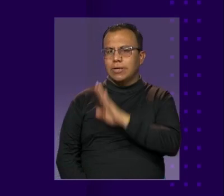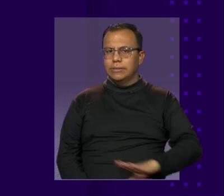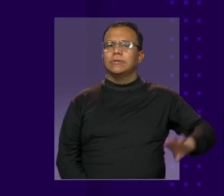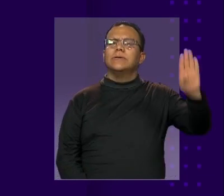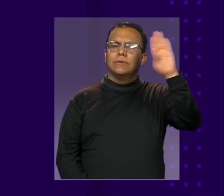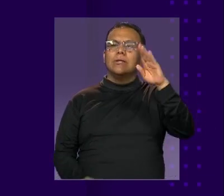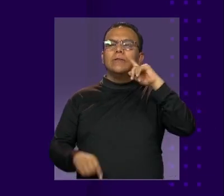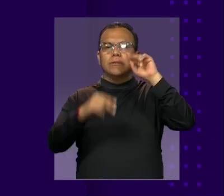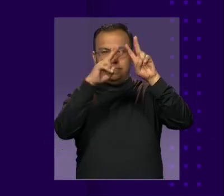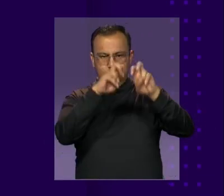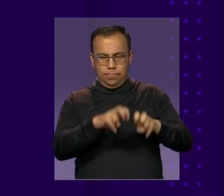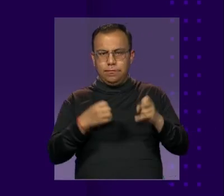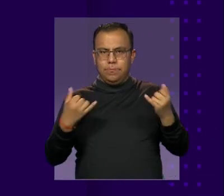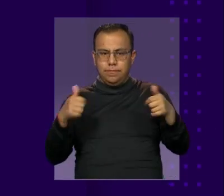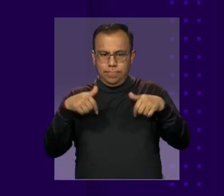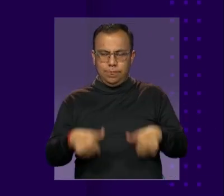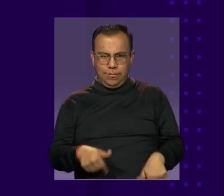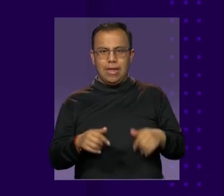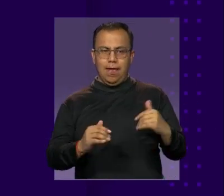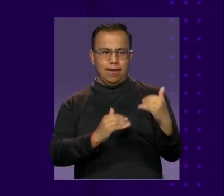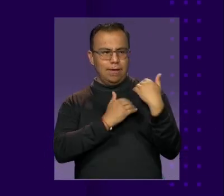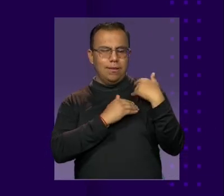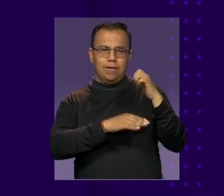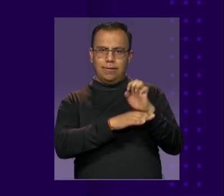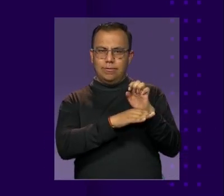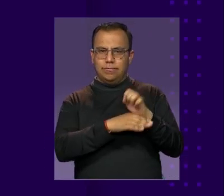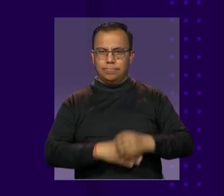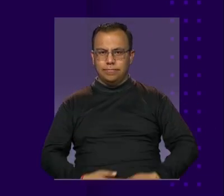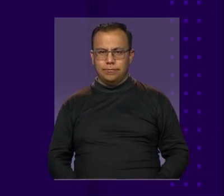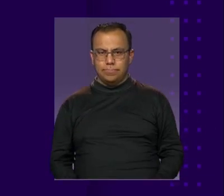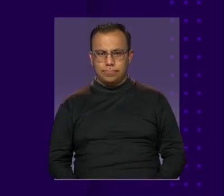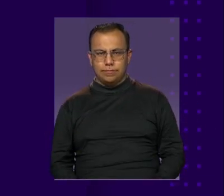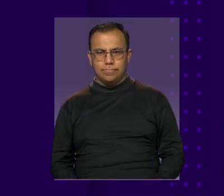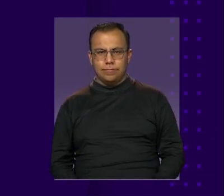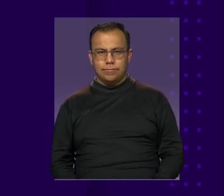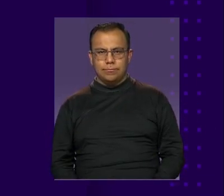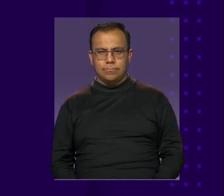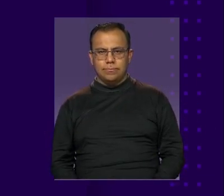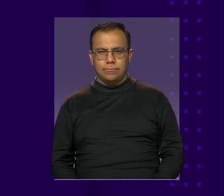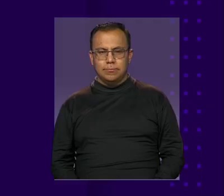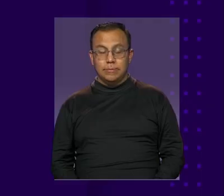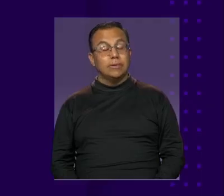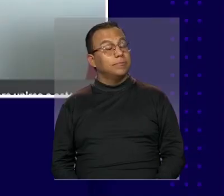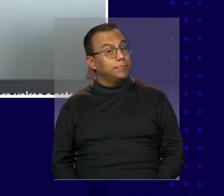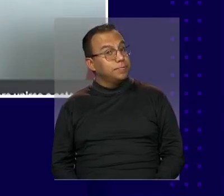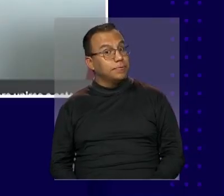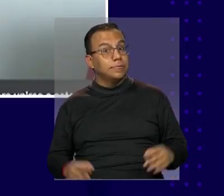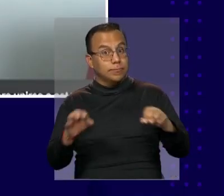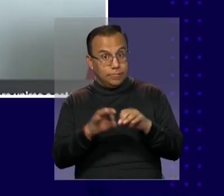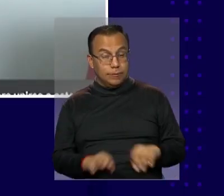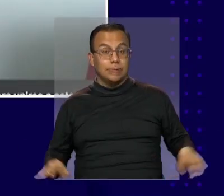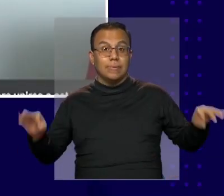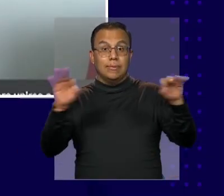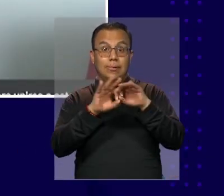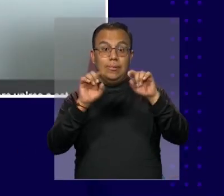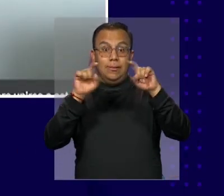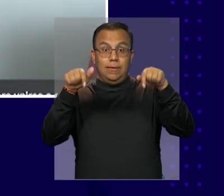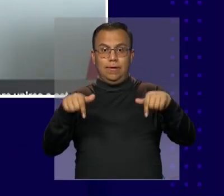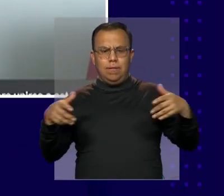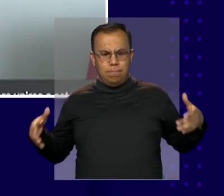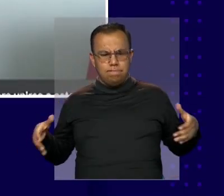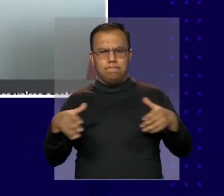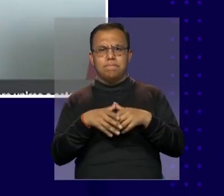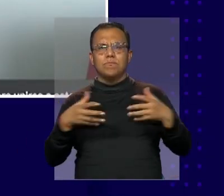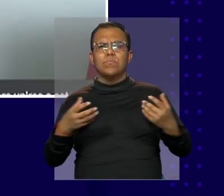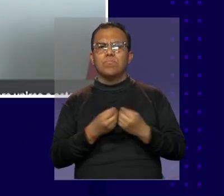para las investigaciones que este ente judicial está desarrollando? Bueno, es muy importante que la Corte haga